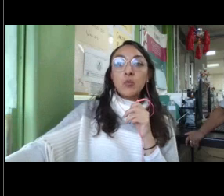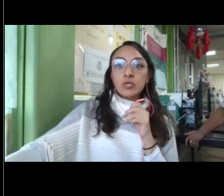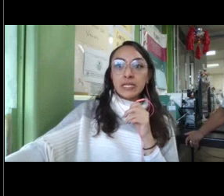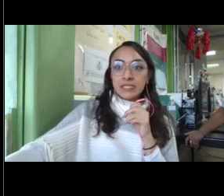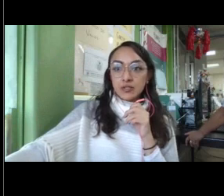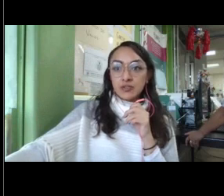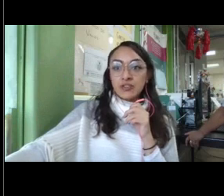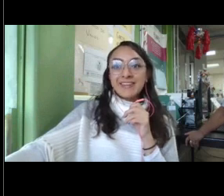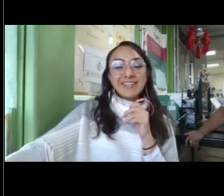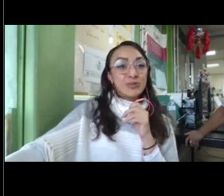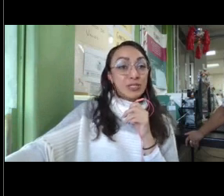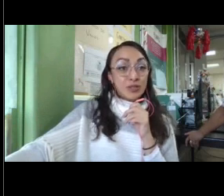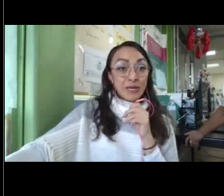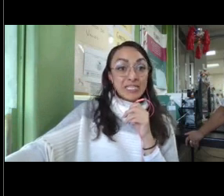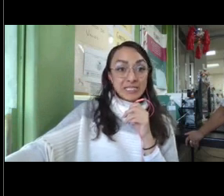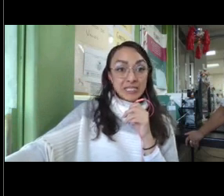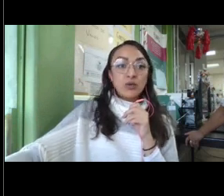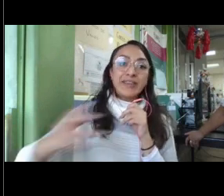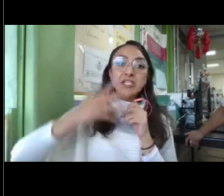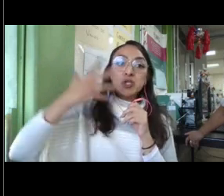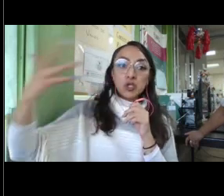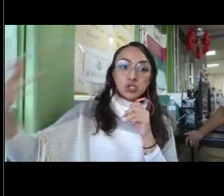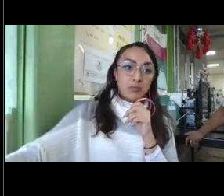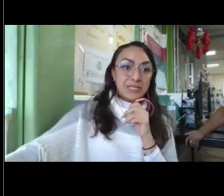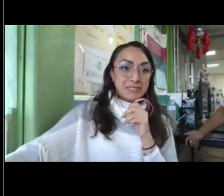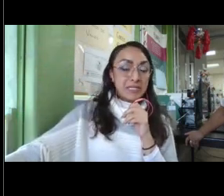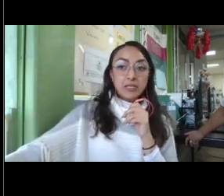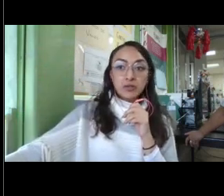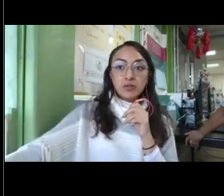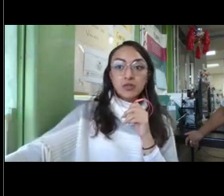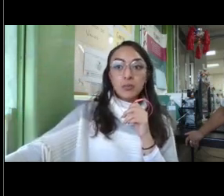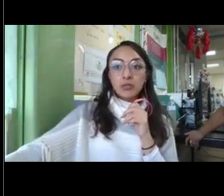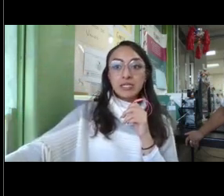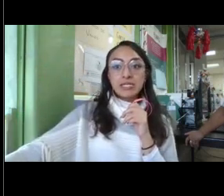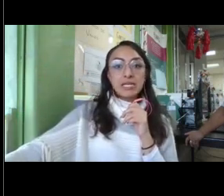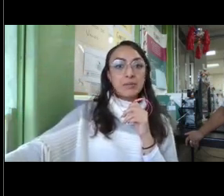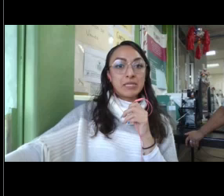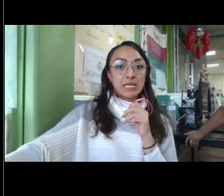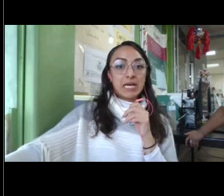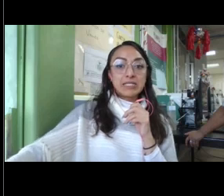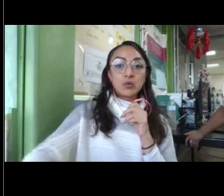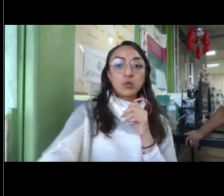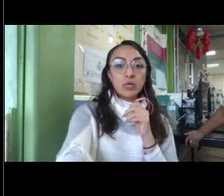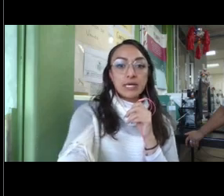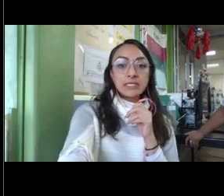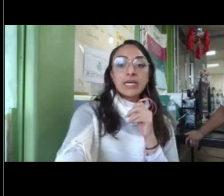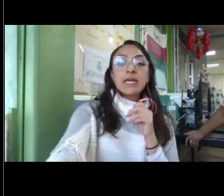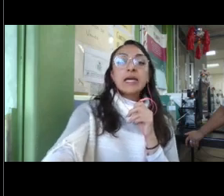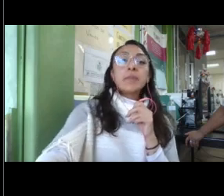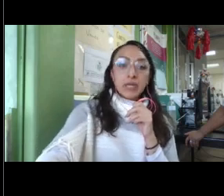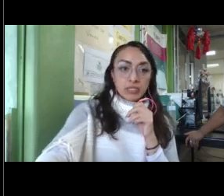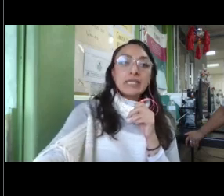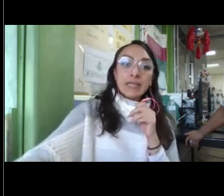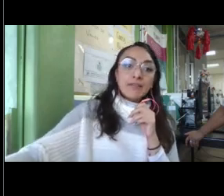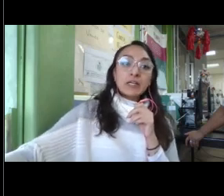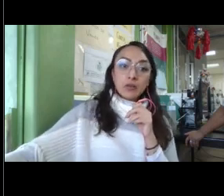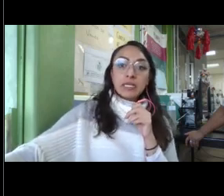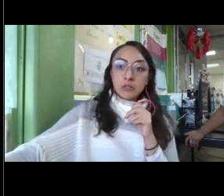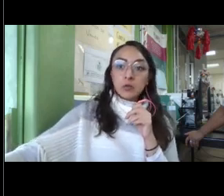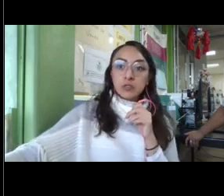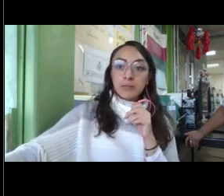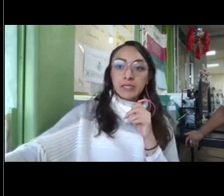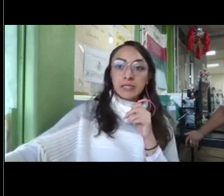de comunicación, que es un idioma distinto, que desconocemos acerca de todos los componentes gramaticales y culturales, pero tiene